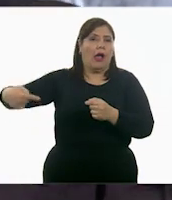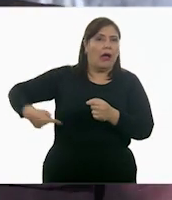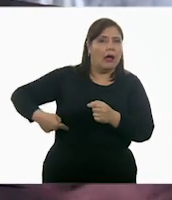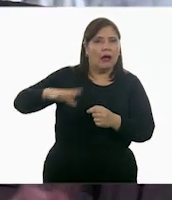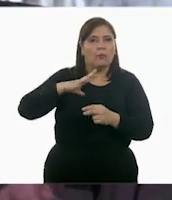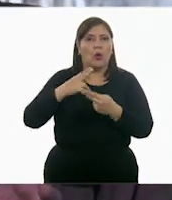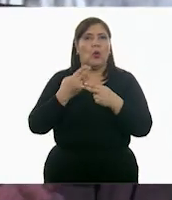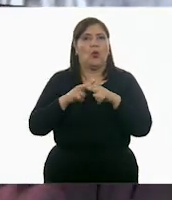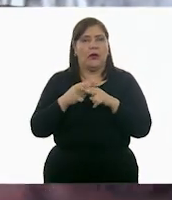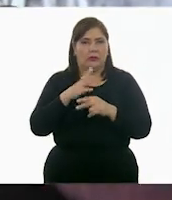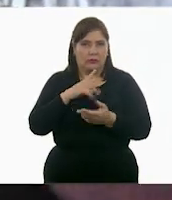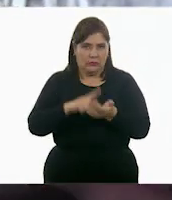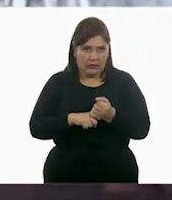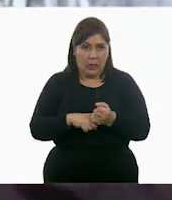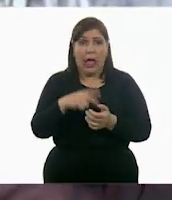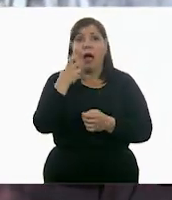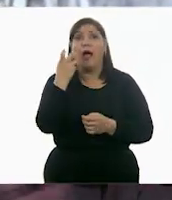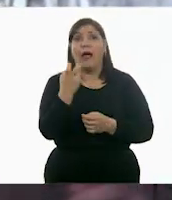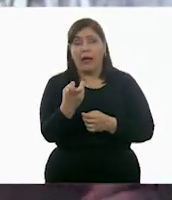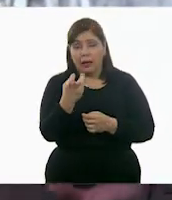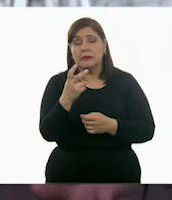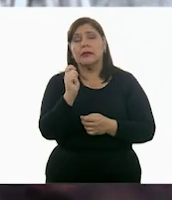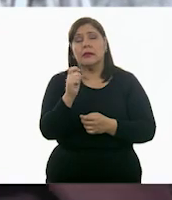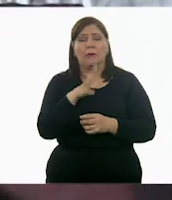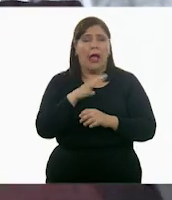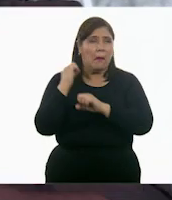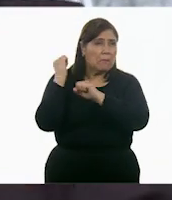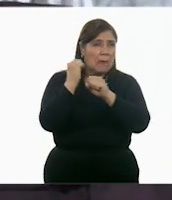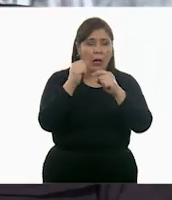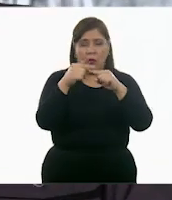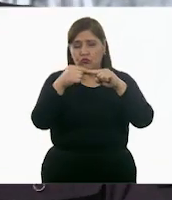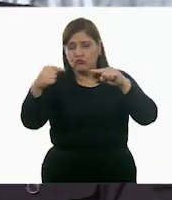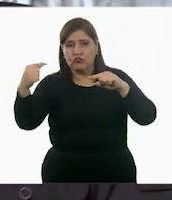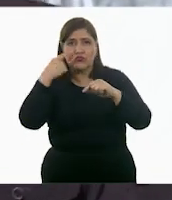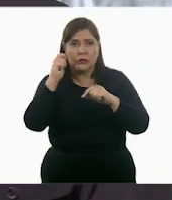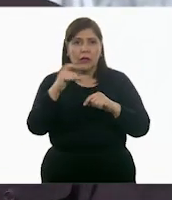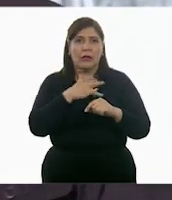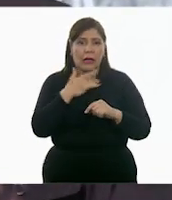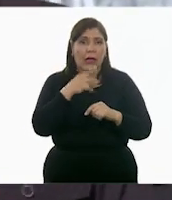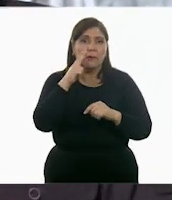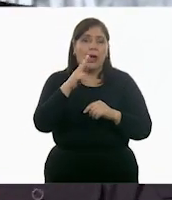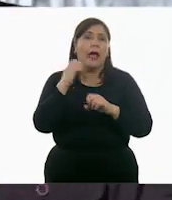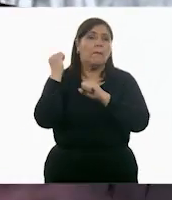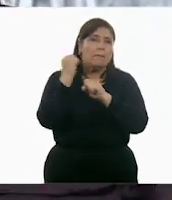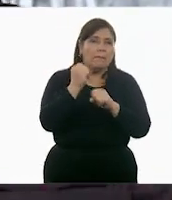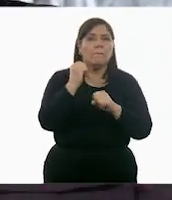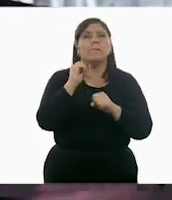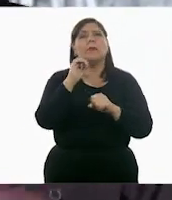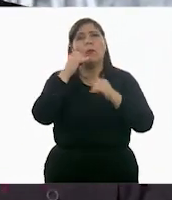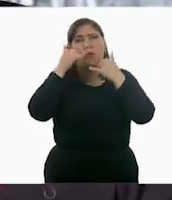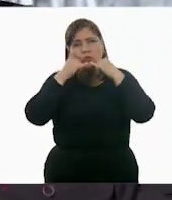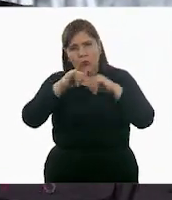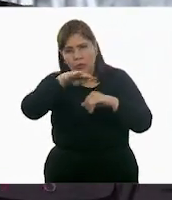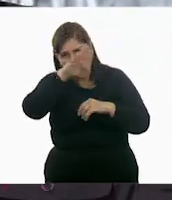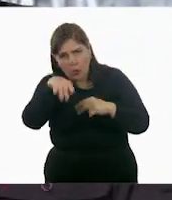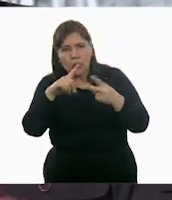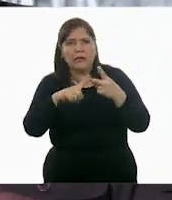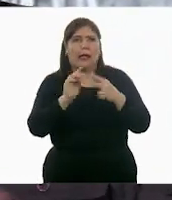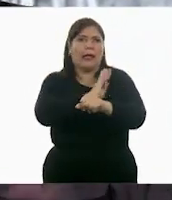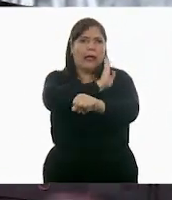Los contextos arqueológicos tienen esta evidencia de puntas de flechas donde sabemos que mataban mamut, que mataban camellos, que